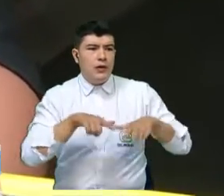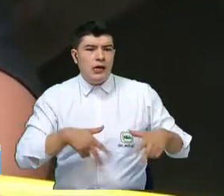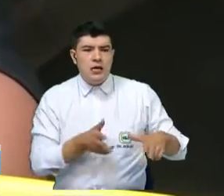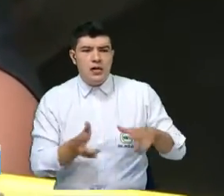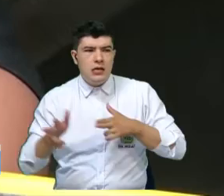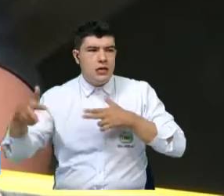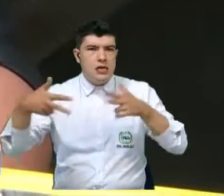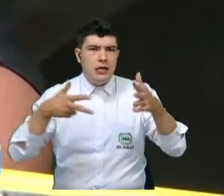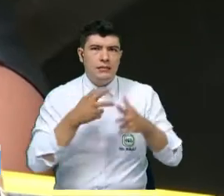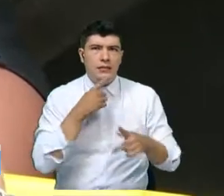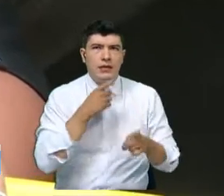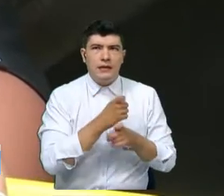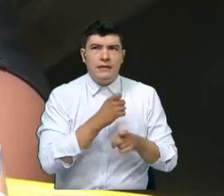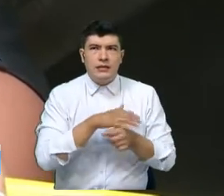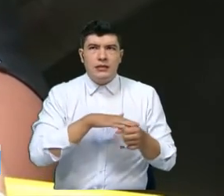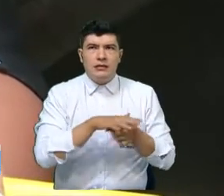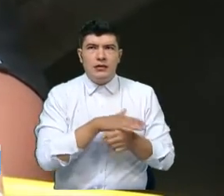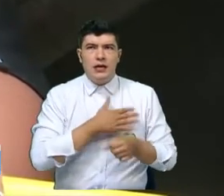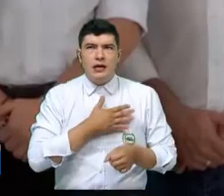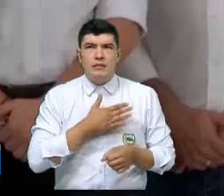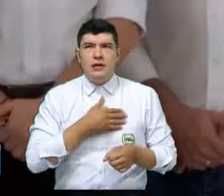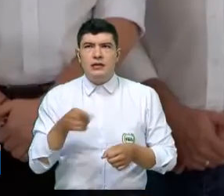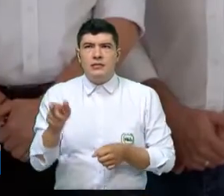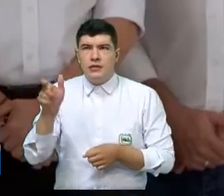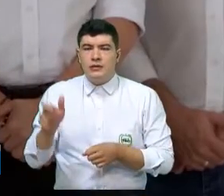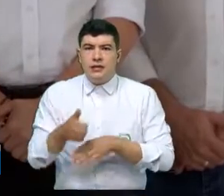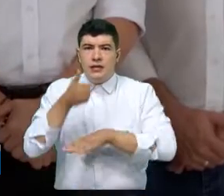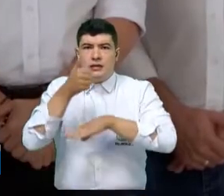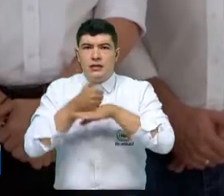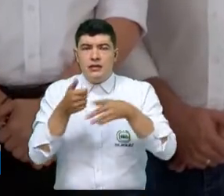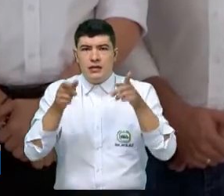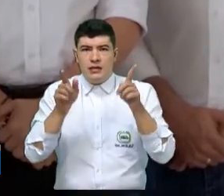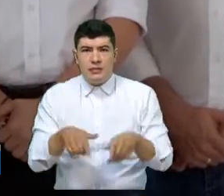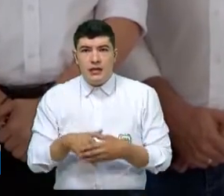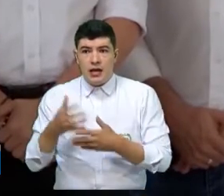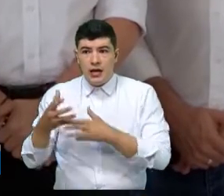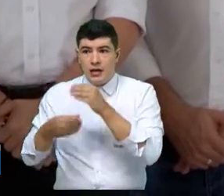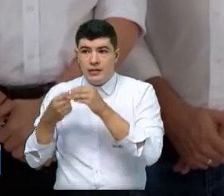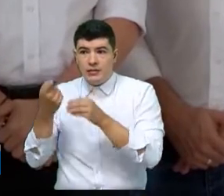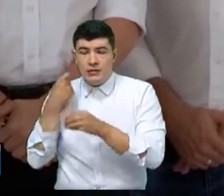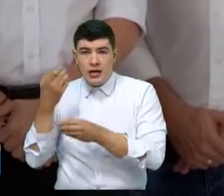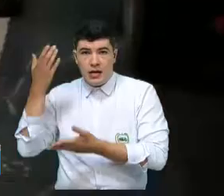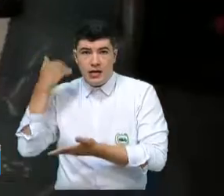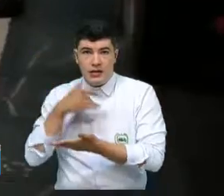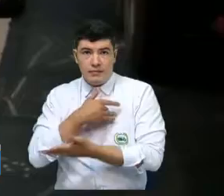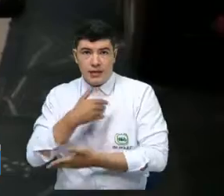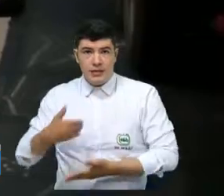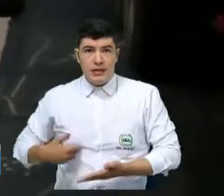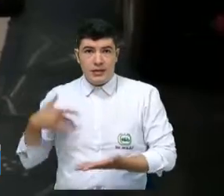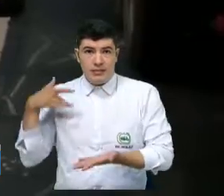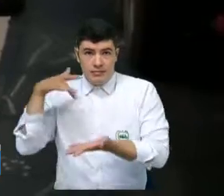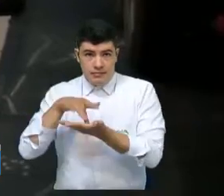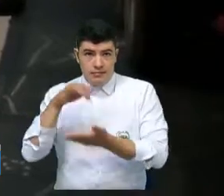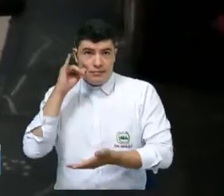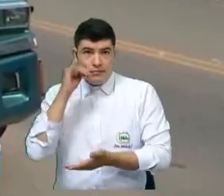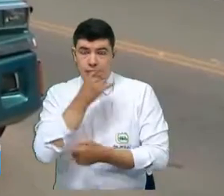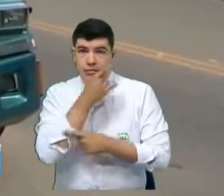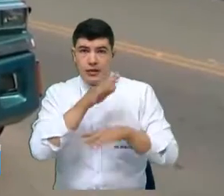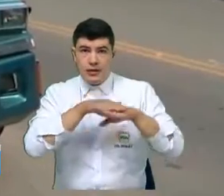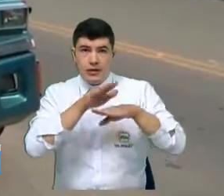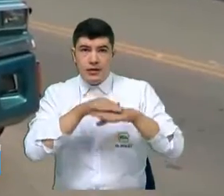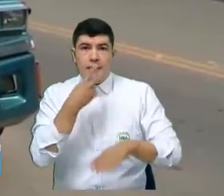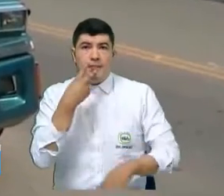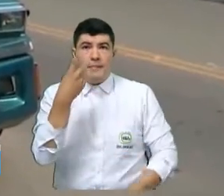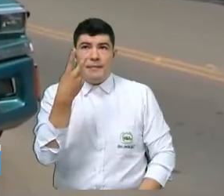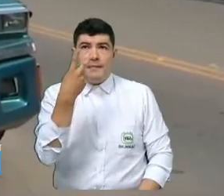uno todo, tanto a mí como al patrón también. En su reciente visita, el presidente de la República anunció que tardaría